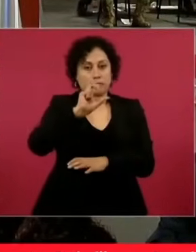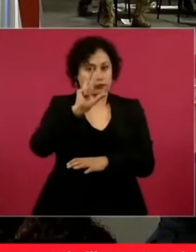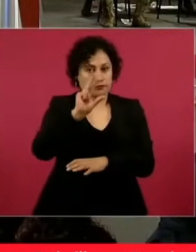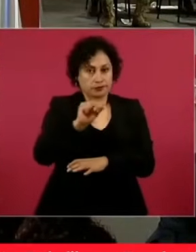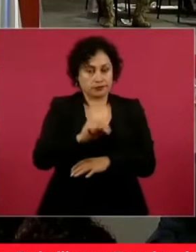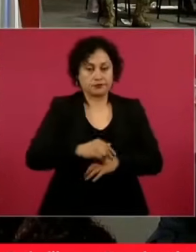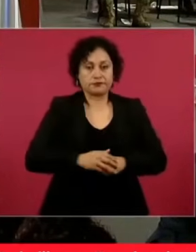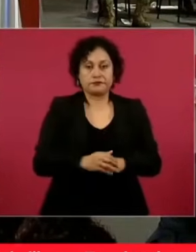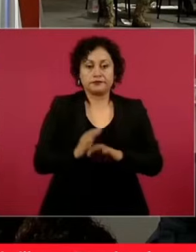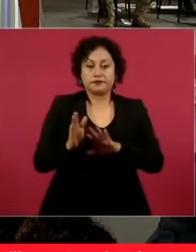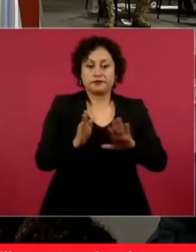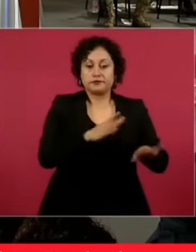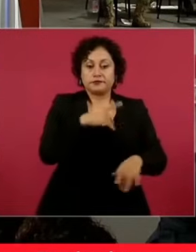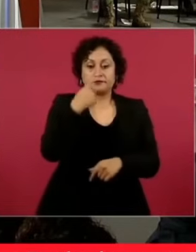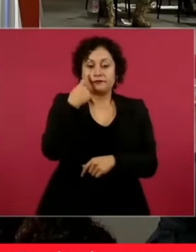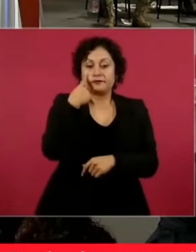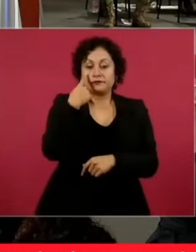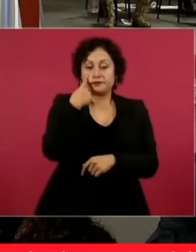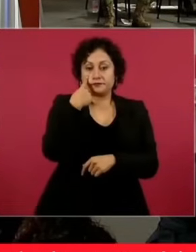Esto